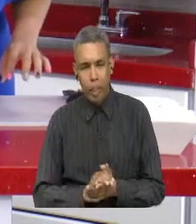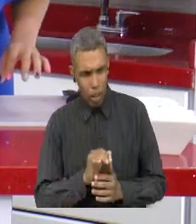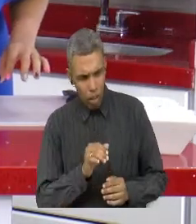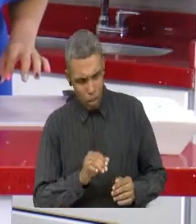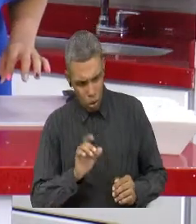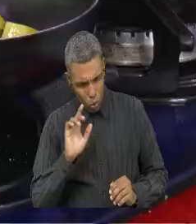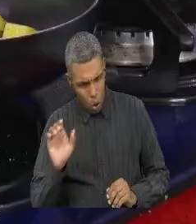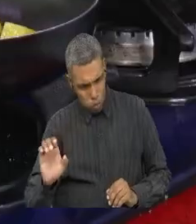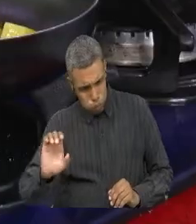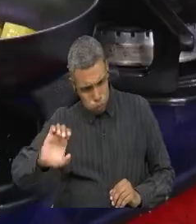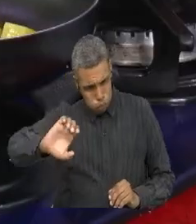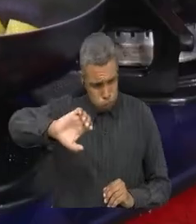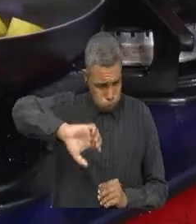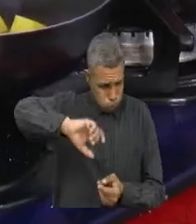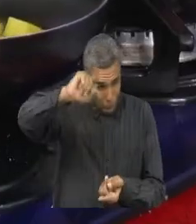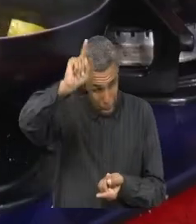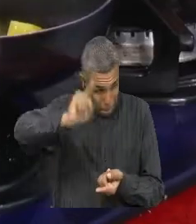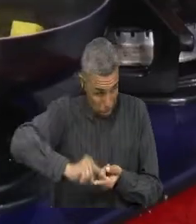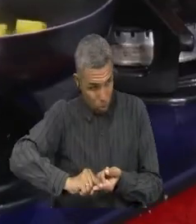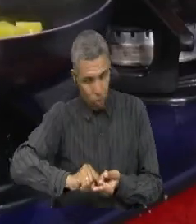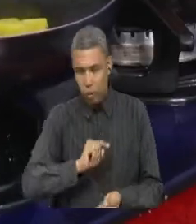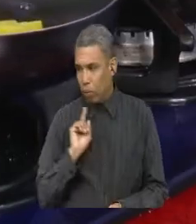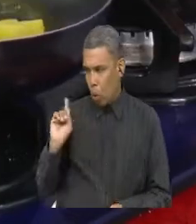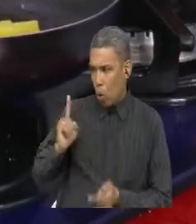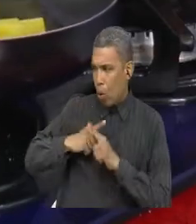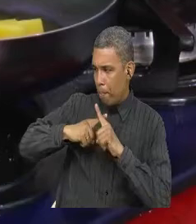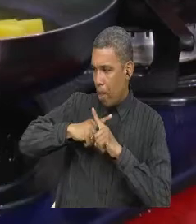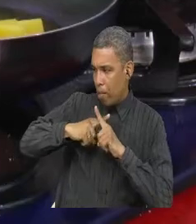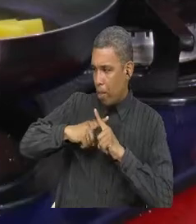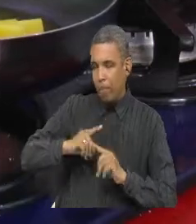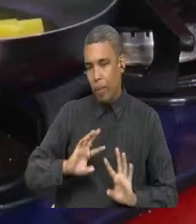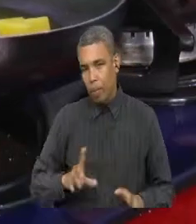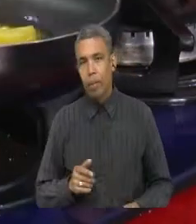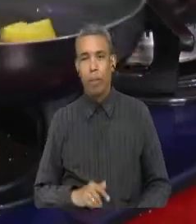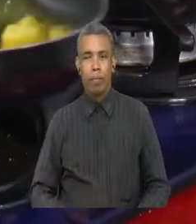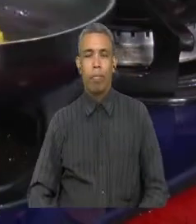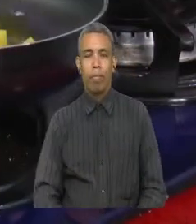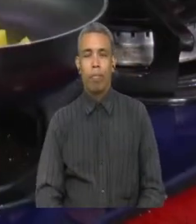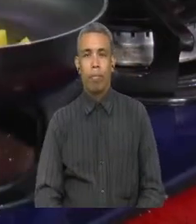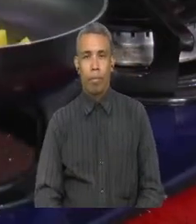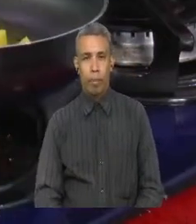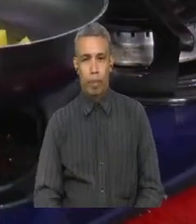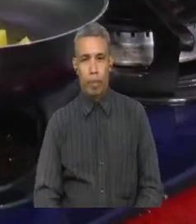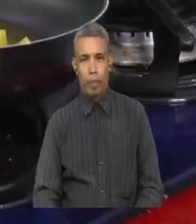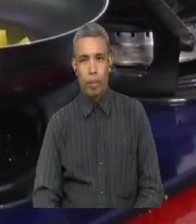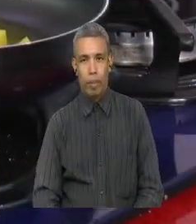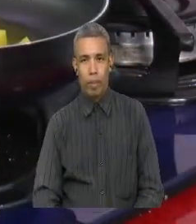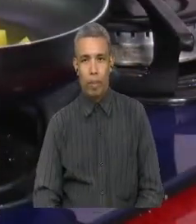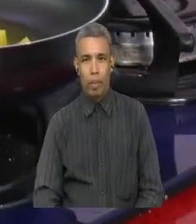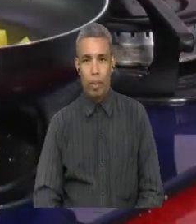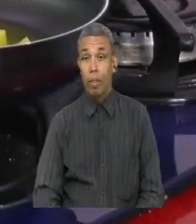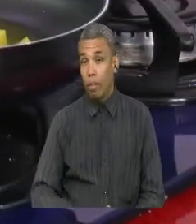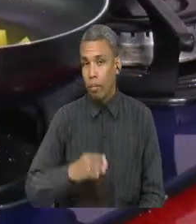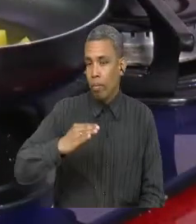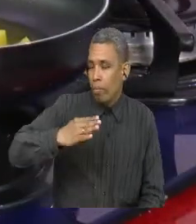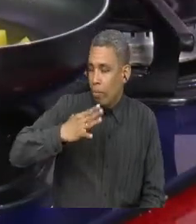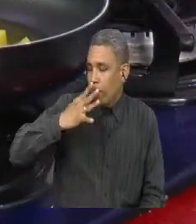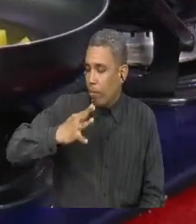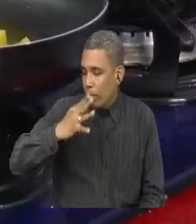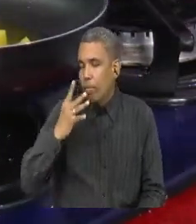mitad es suficiente. Ahí, ya. Ahí va reducción. La idea es que esté aromatizado también. Entonces